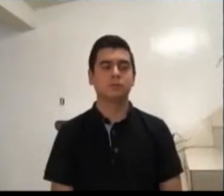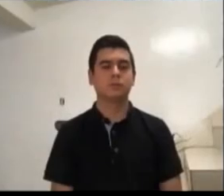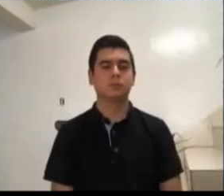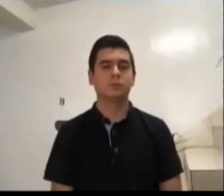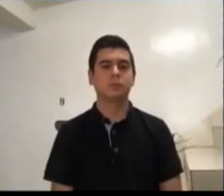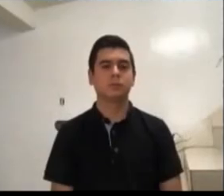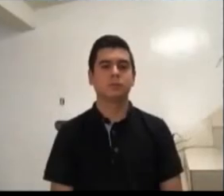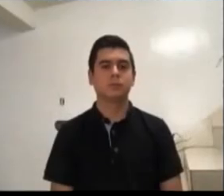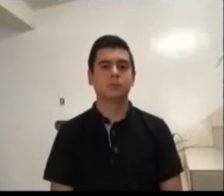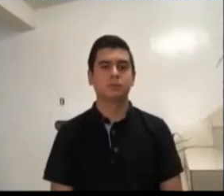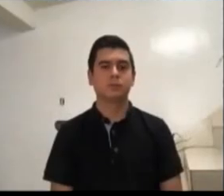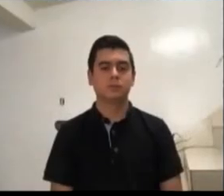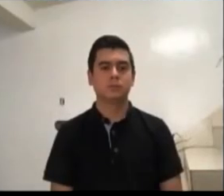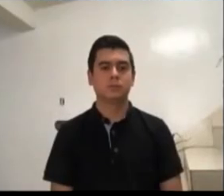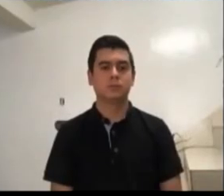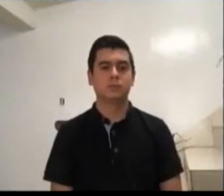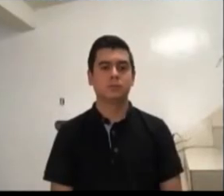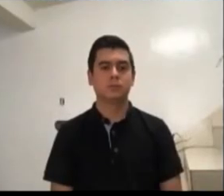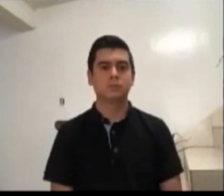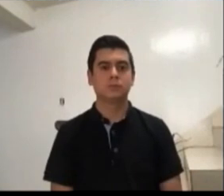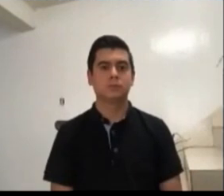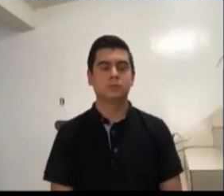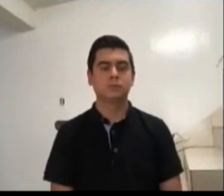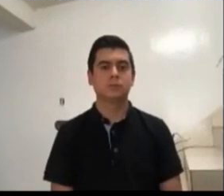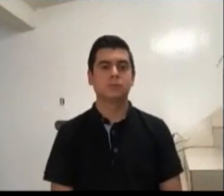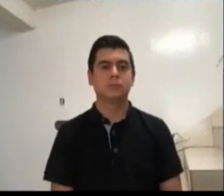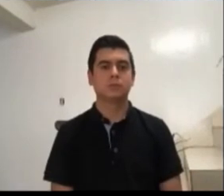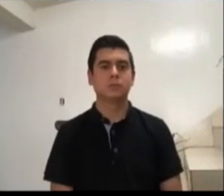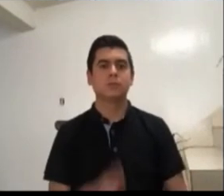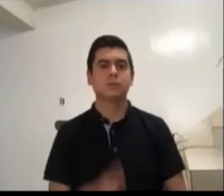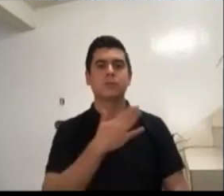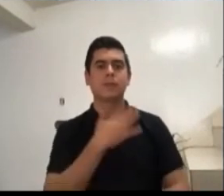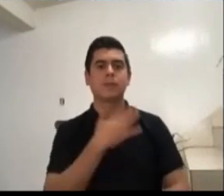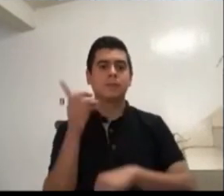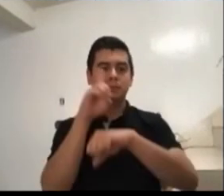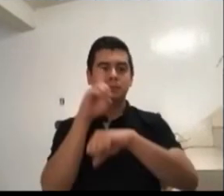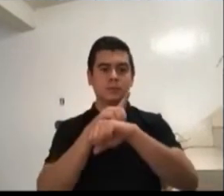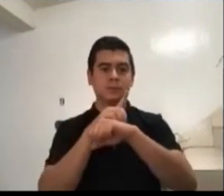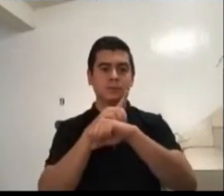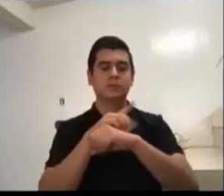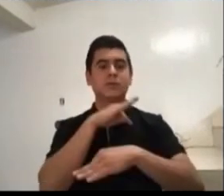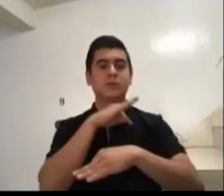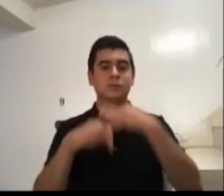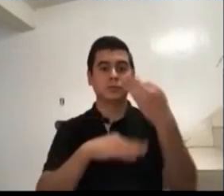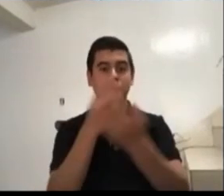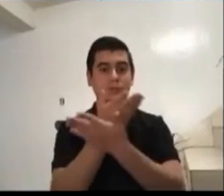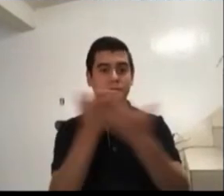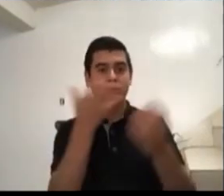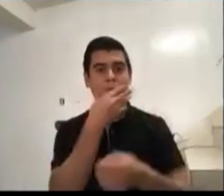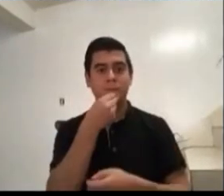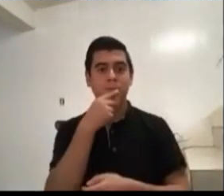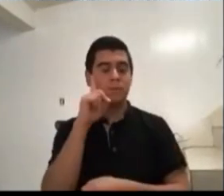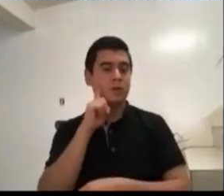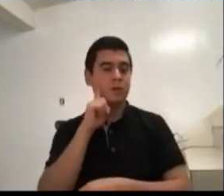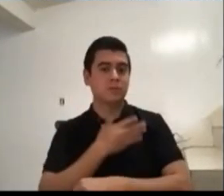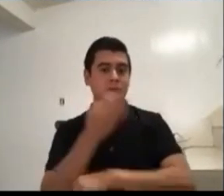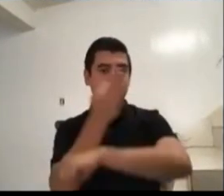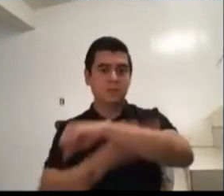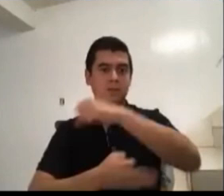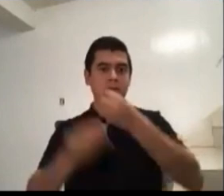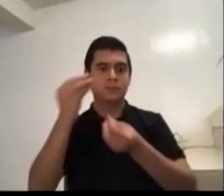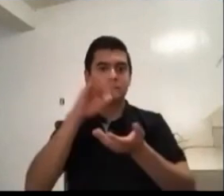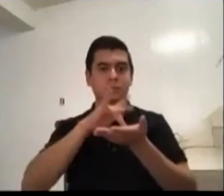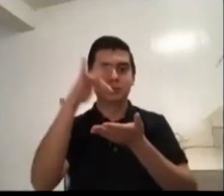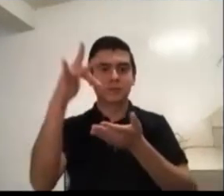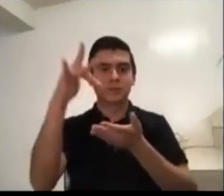Muy buen día a todas y a todas. Buena tarde. Muchas gracias por conectarse a este